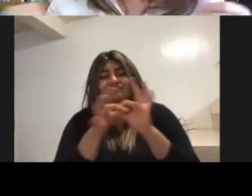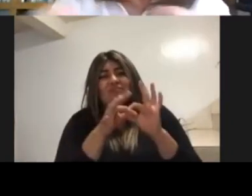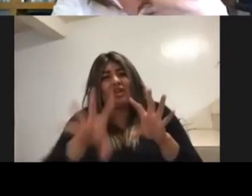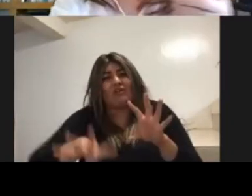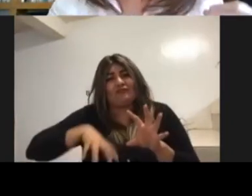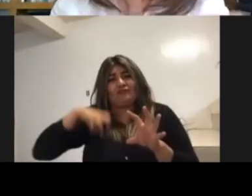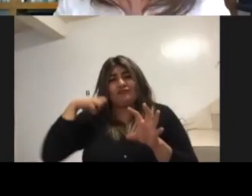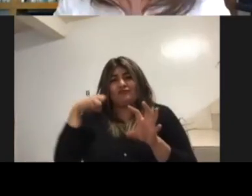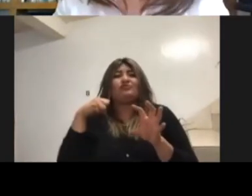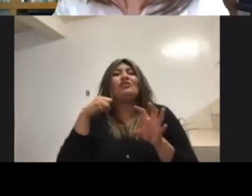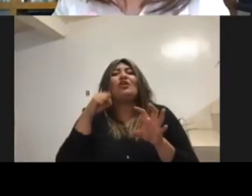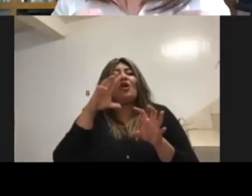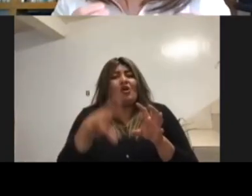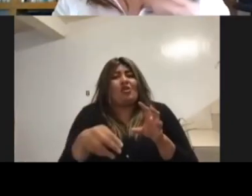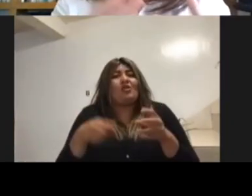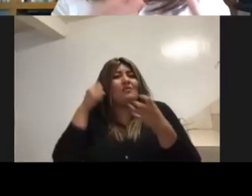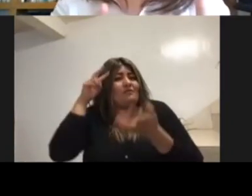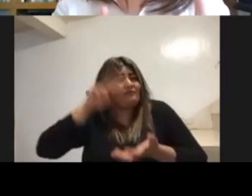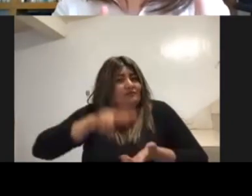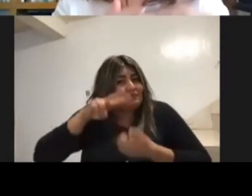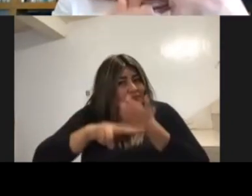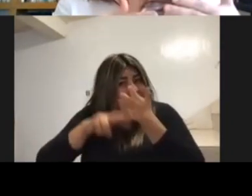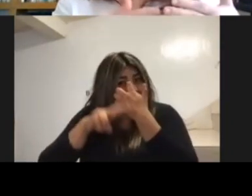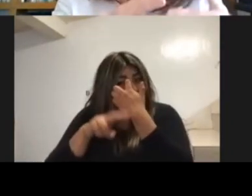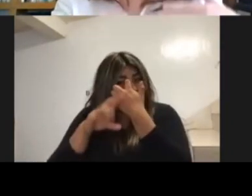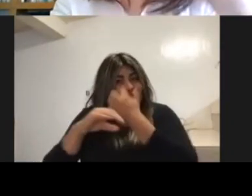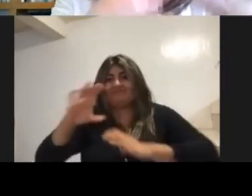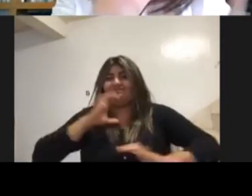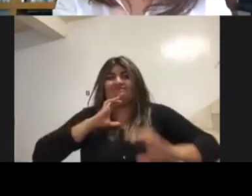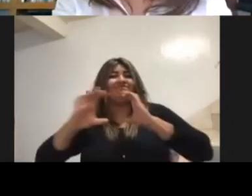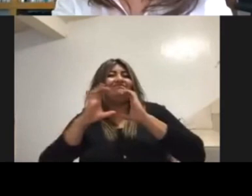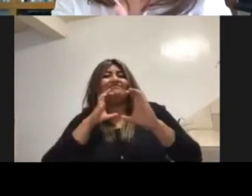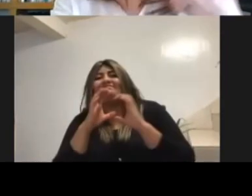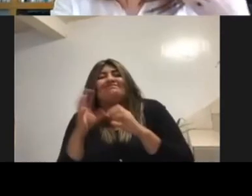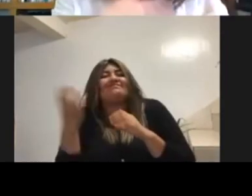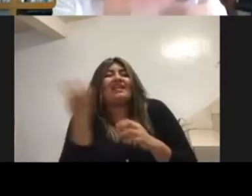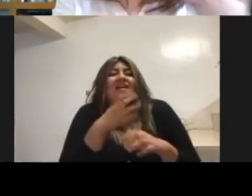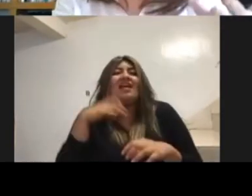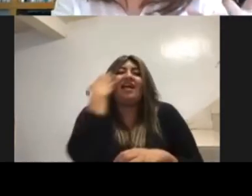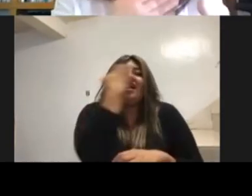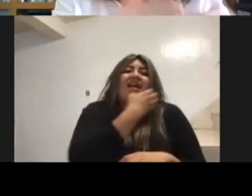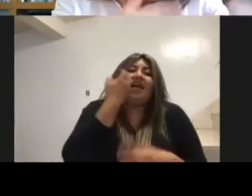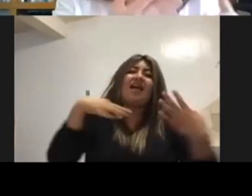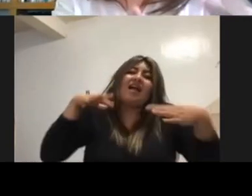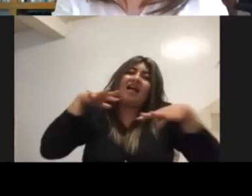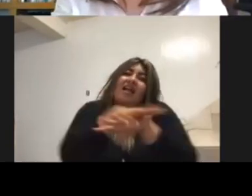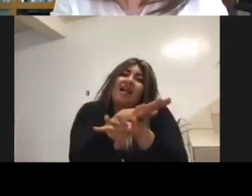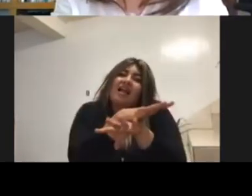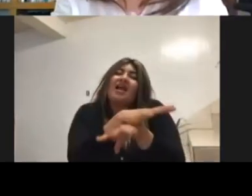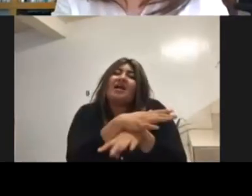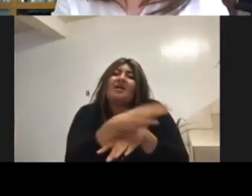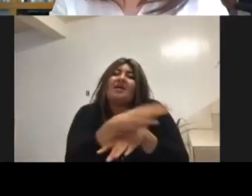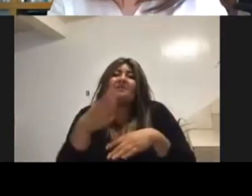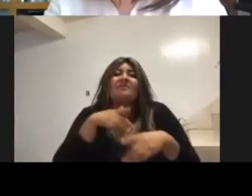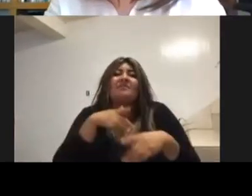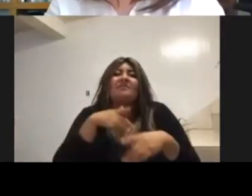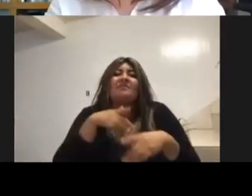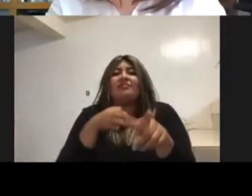bien intercomunicadas, no podemos hacer que la escuela evolucione o se transforme hacia una escuela inclusiva.